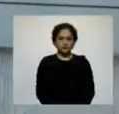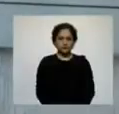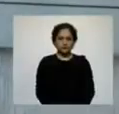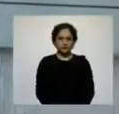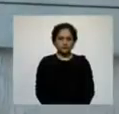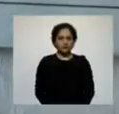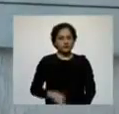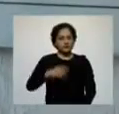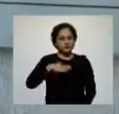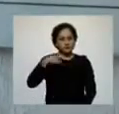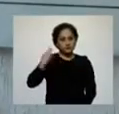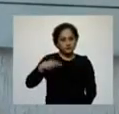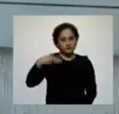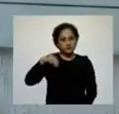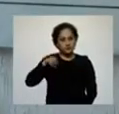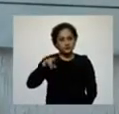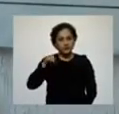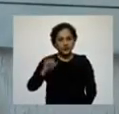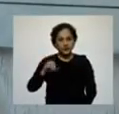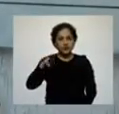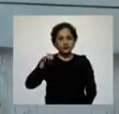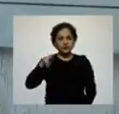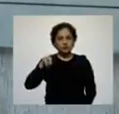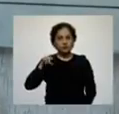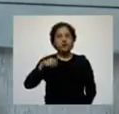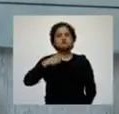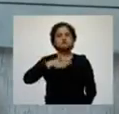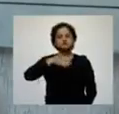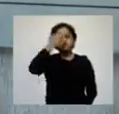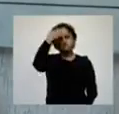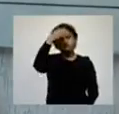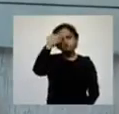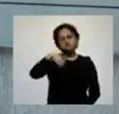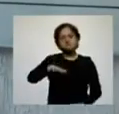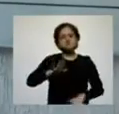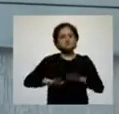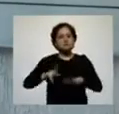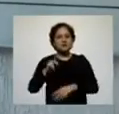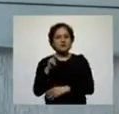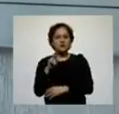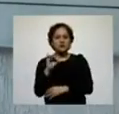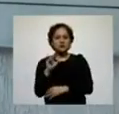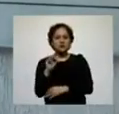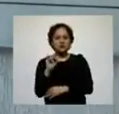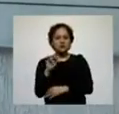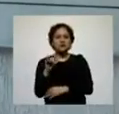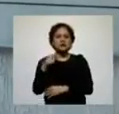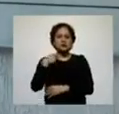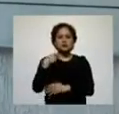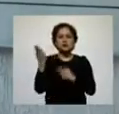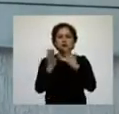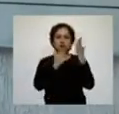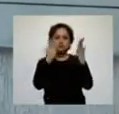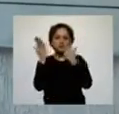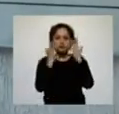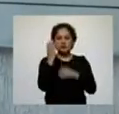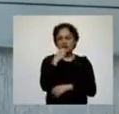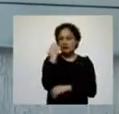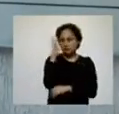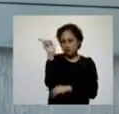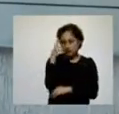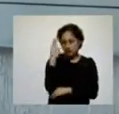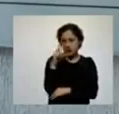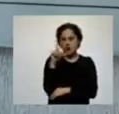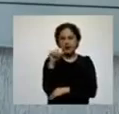Mi nombre es María Monserrat Cruz Beltrán, soy percusionista egresada del Conservatorio de Las Rosas. Tengo ejerciendo la